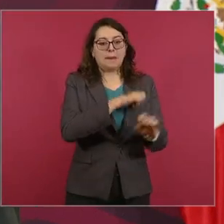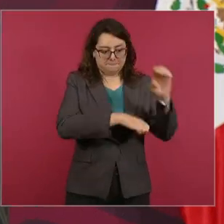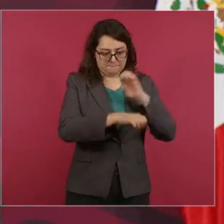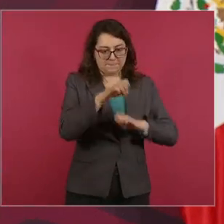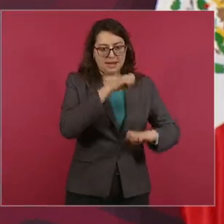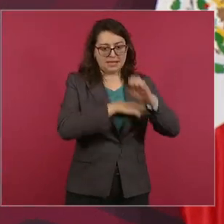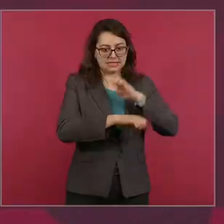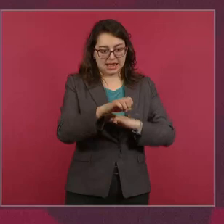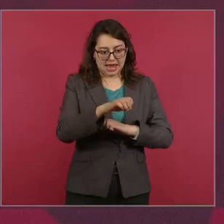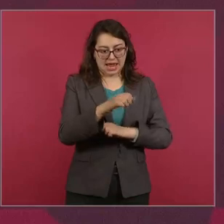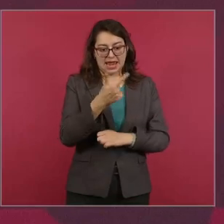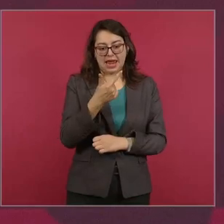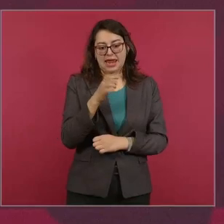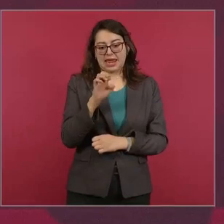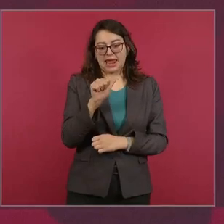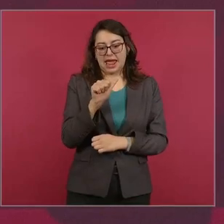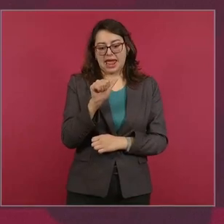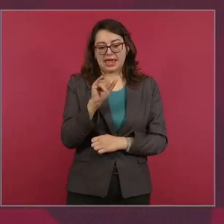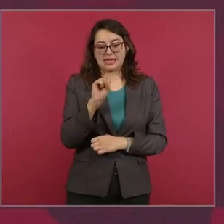Geaiza